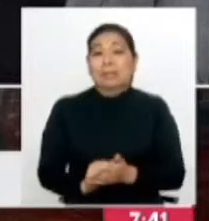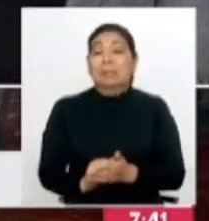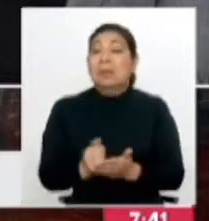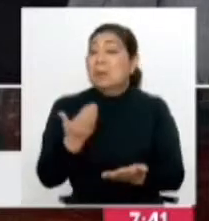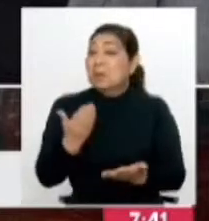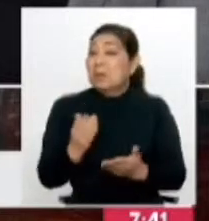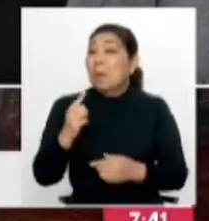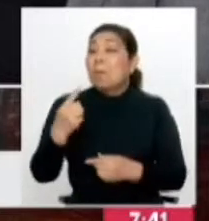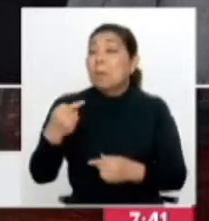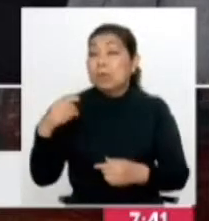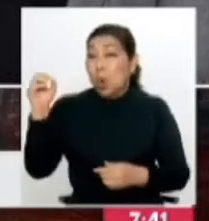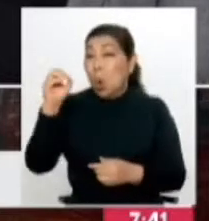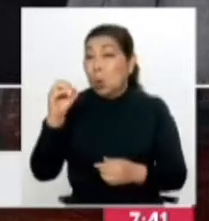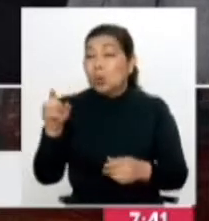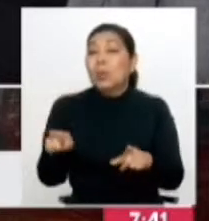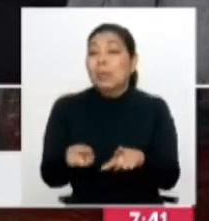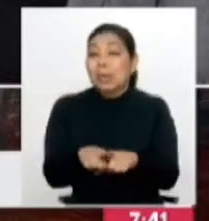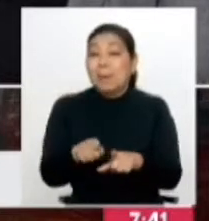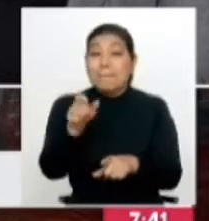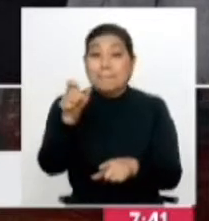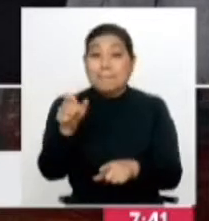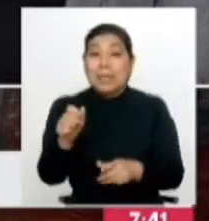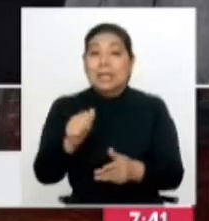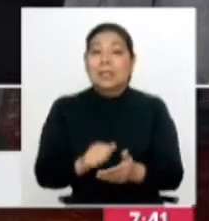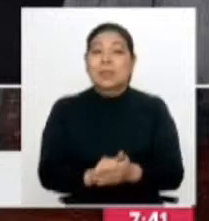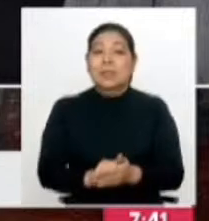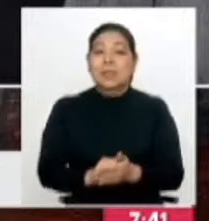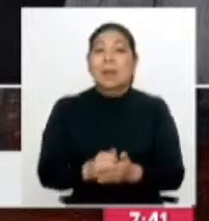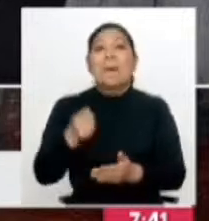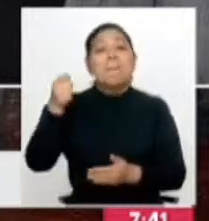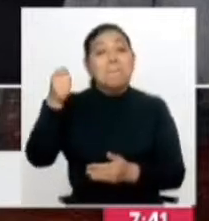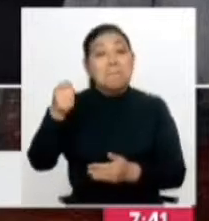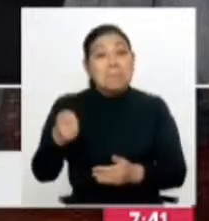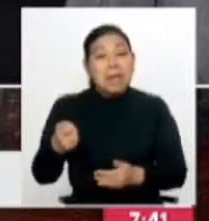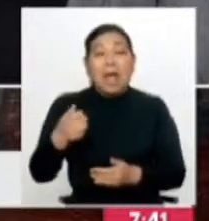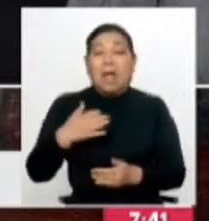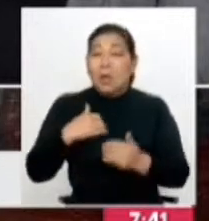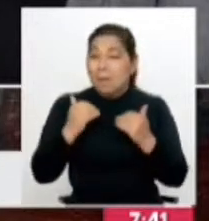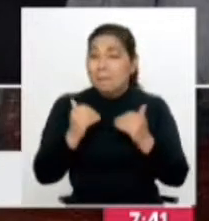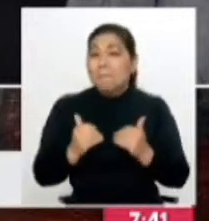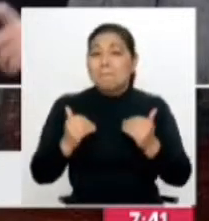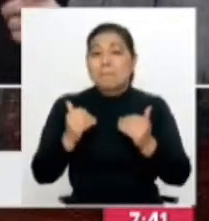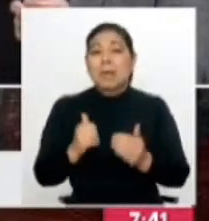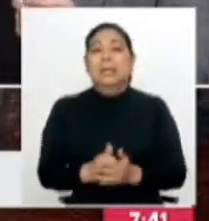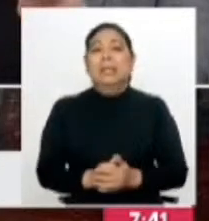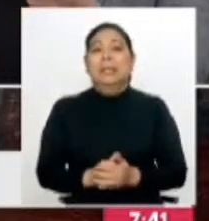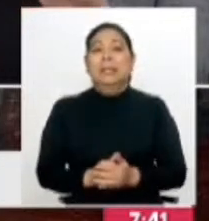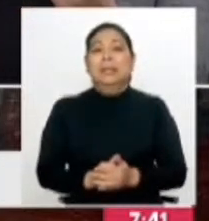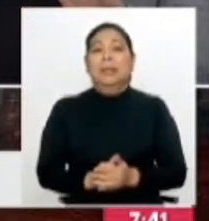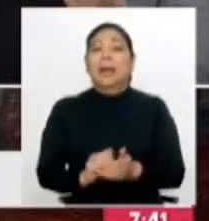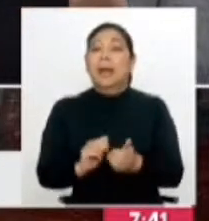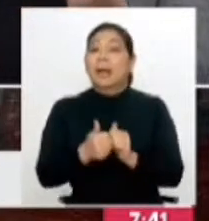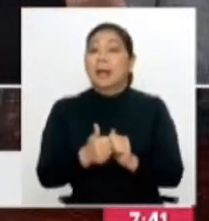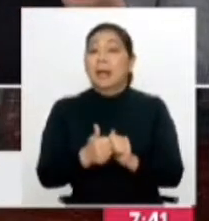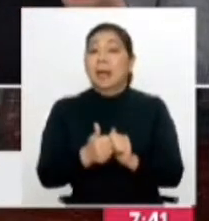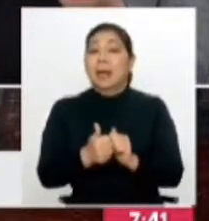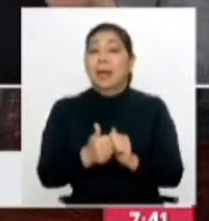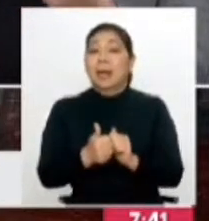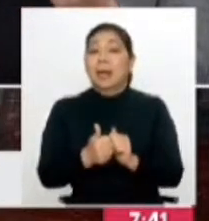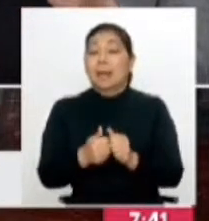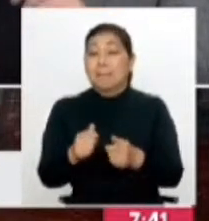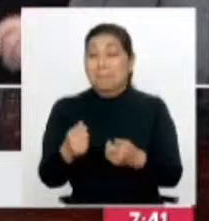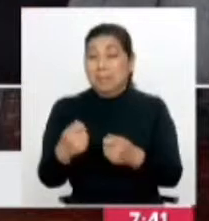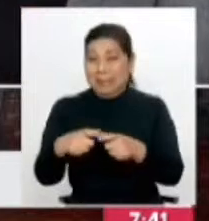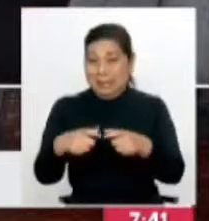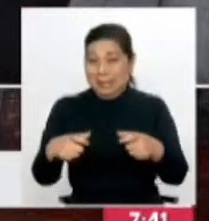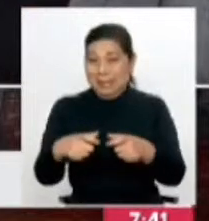que probablemente a partir de octubre también para personas pensionistas de la tercera edad, las renovaciones de los